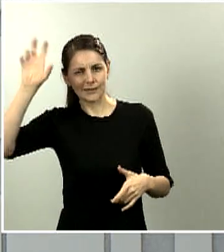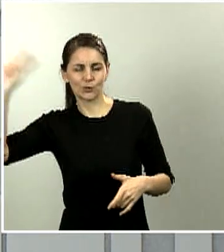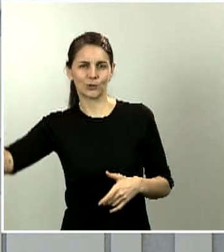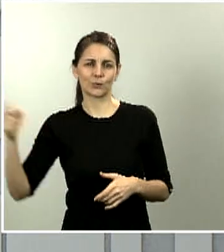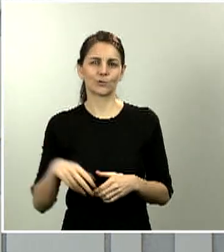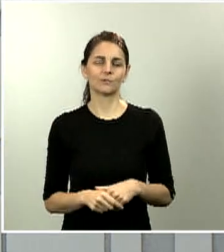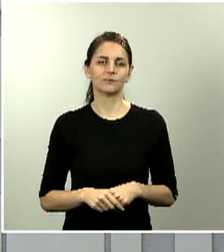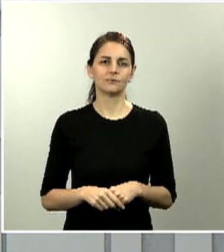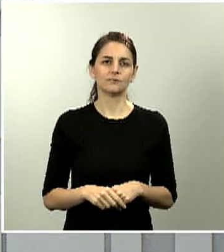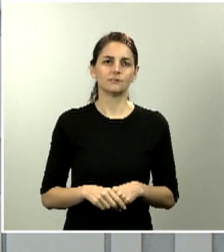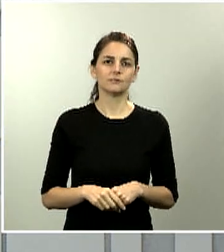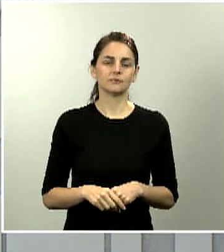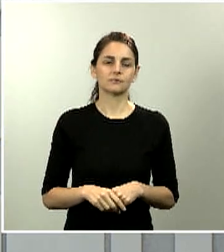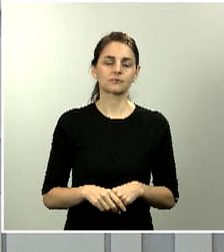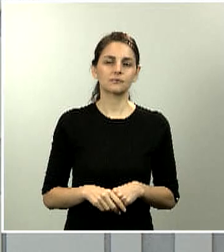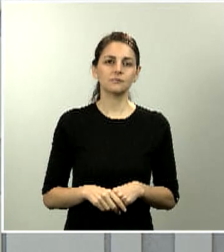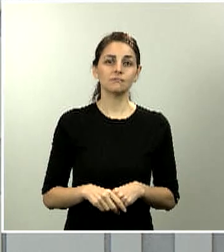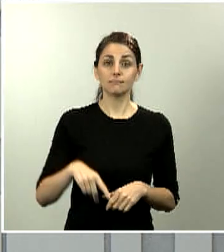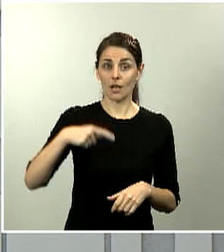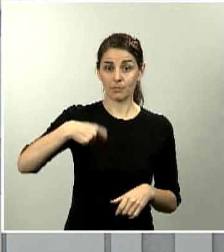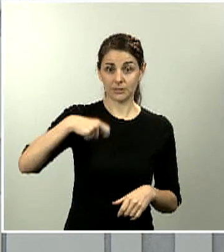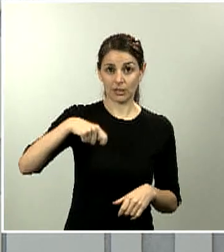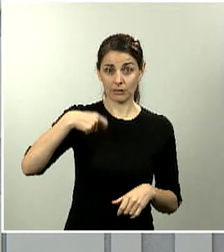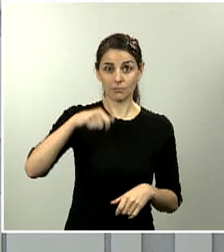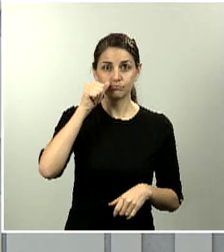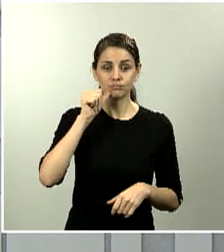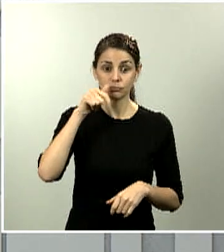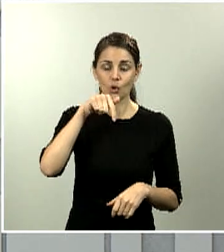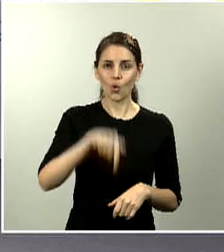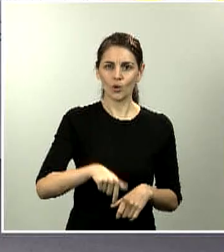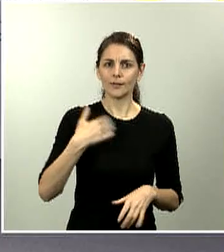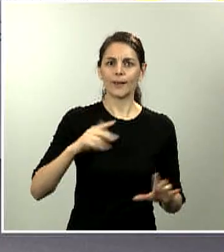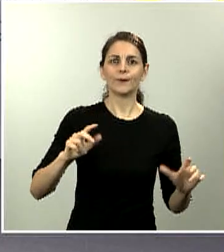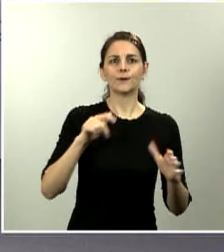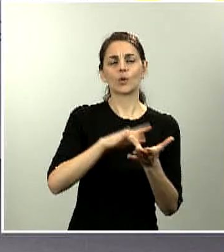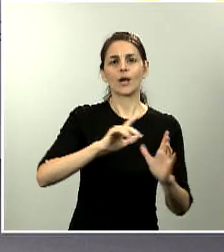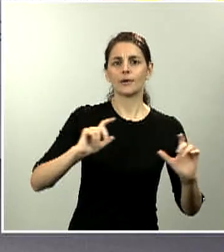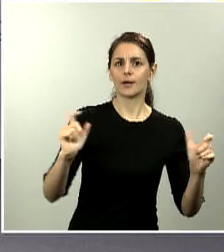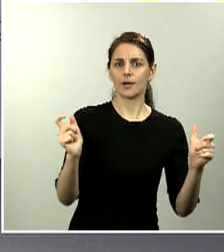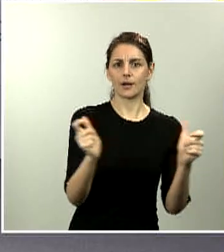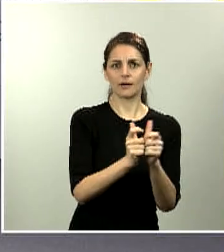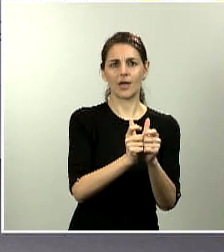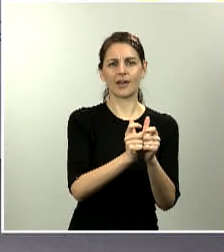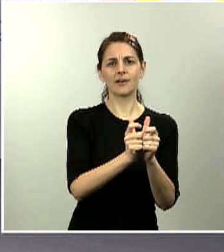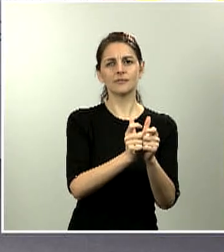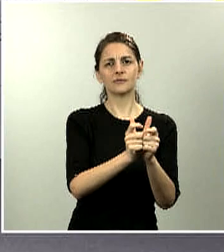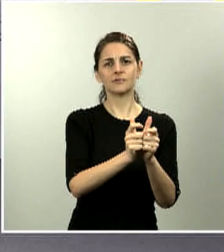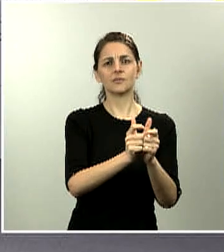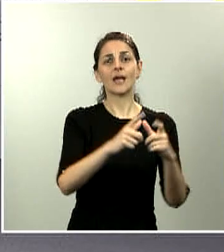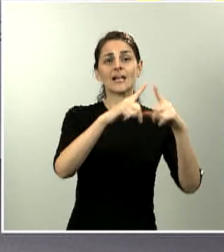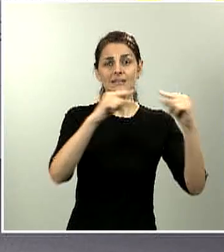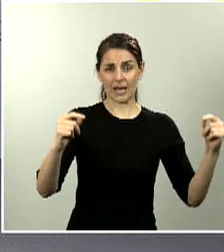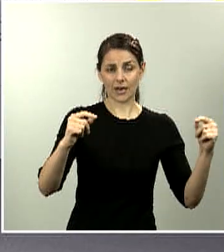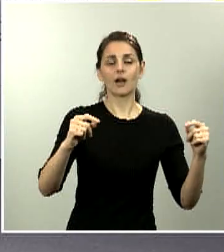el presidente en el día de hoy ha mantenido entrevista con Esquerra Republicana de Cataluña y está manteniendo en estos